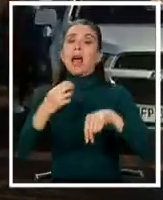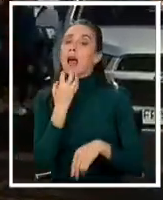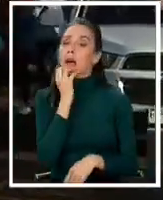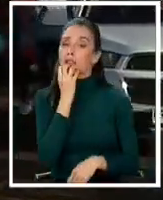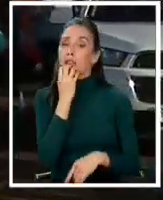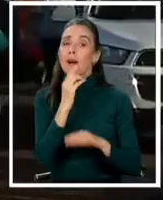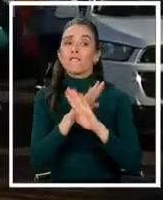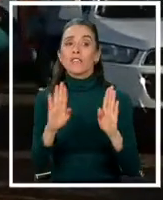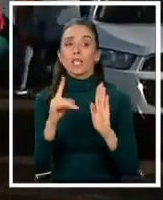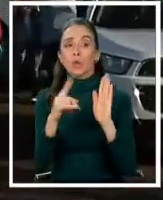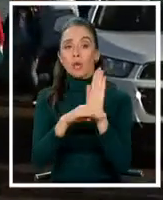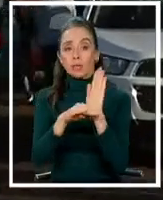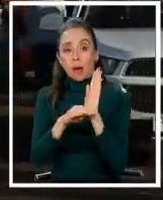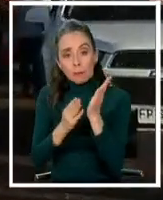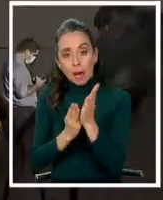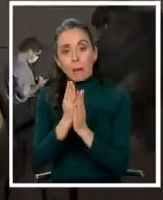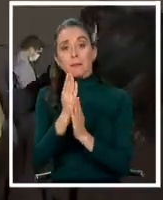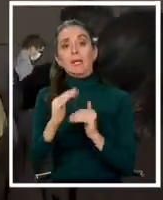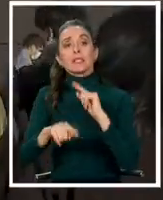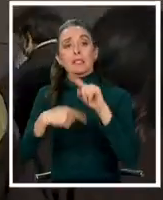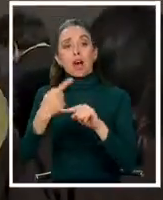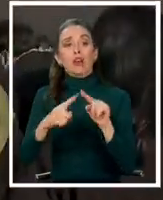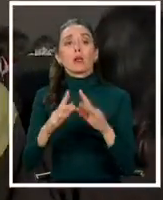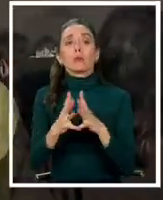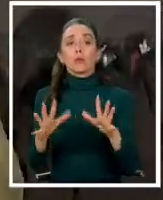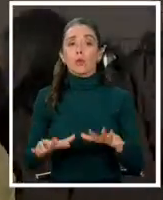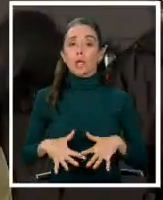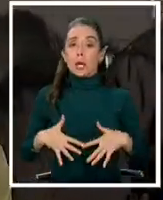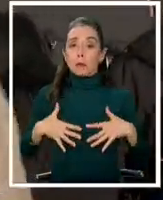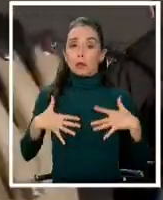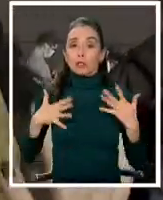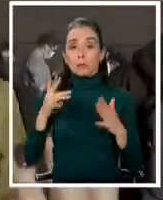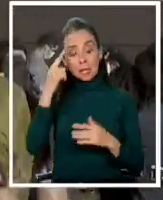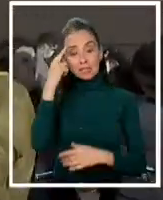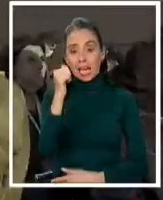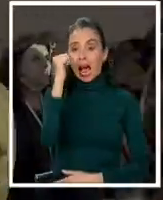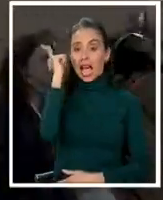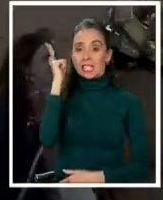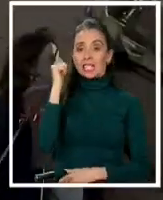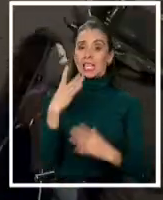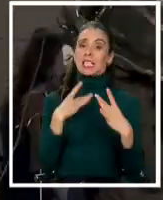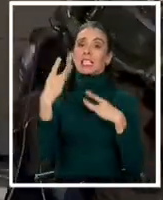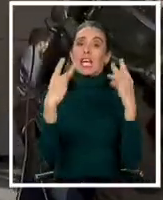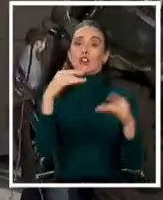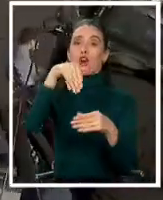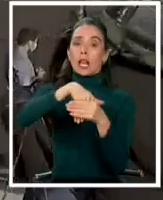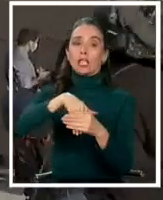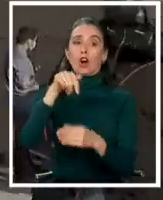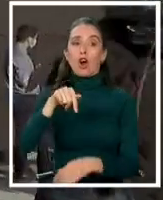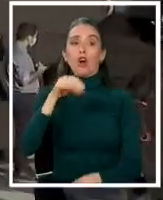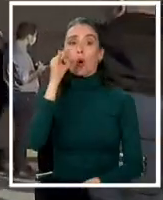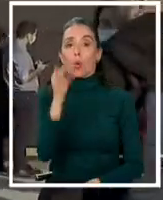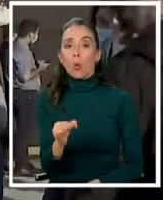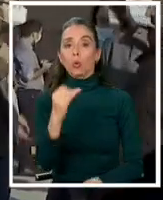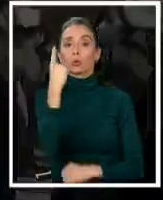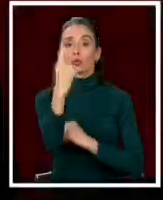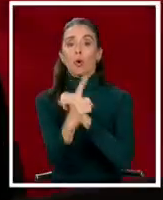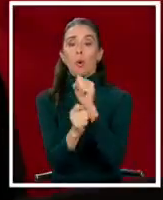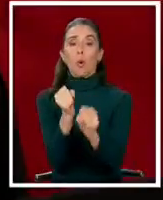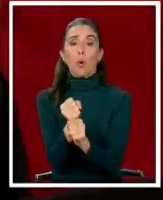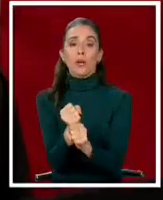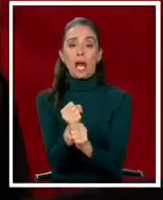el término de una etapa y el inicio de otra. Muy emocionante. Parece que fue ayer que fuimos elegidos. Hoy se cumple justo un